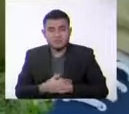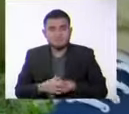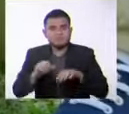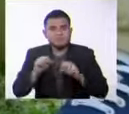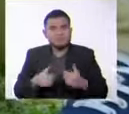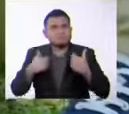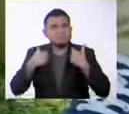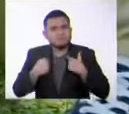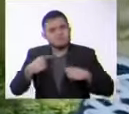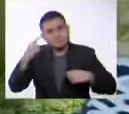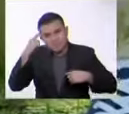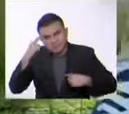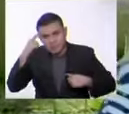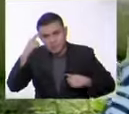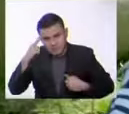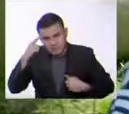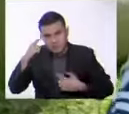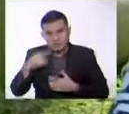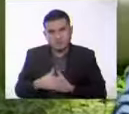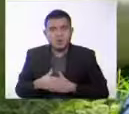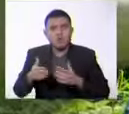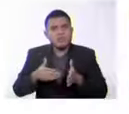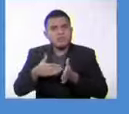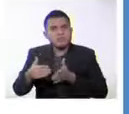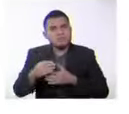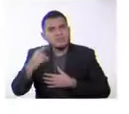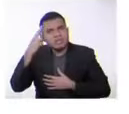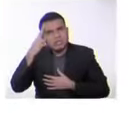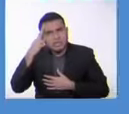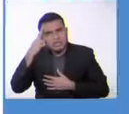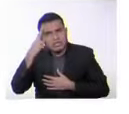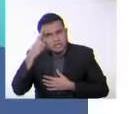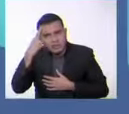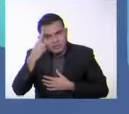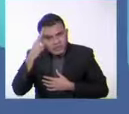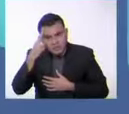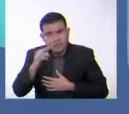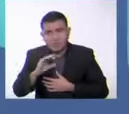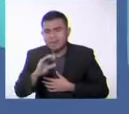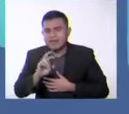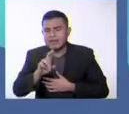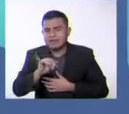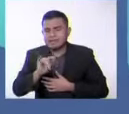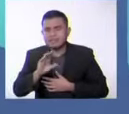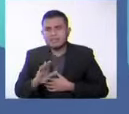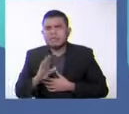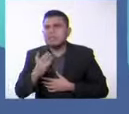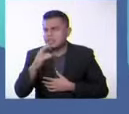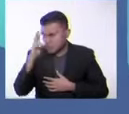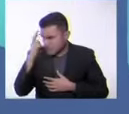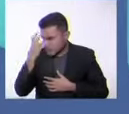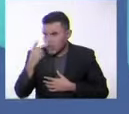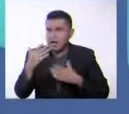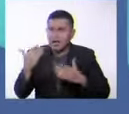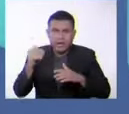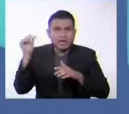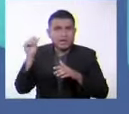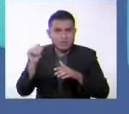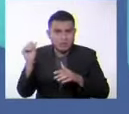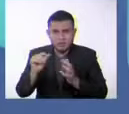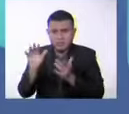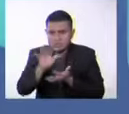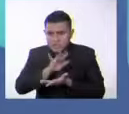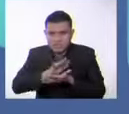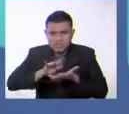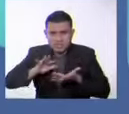una conciencia a partir de la reflexión crítica. ¿Esto qué significa? Que la educación medioambiental